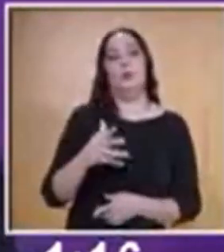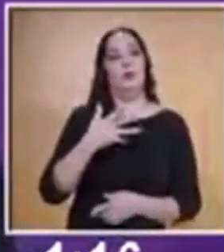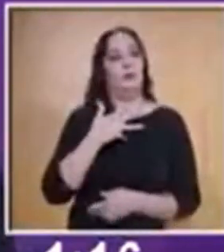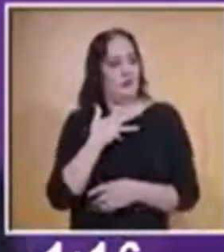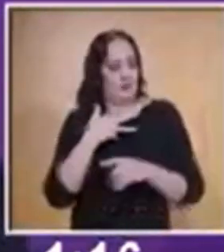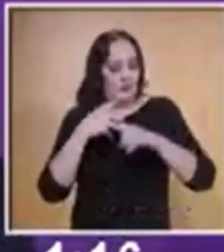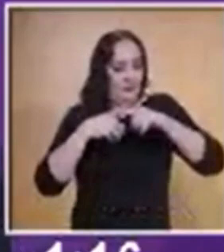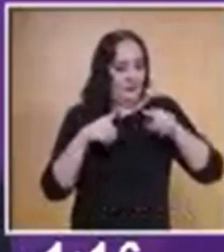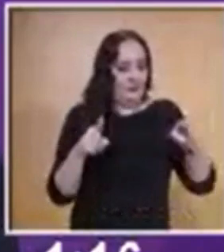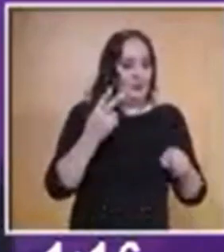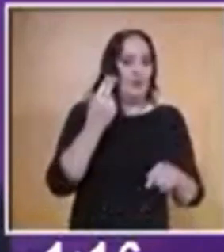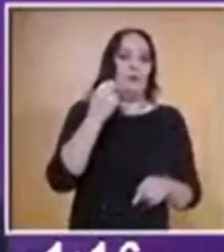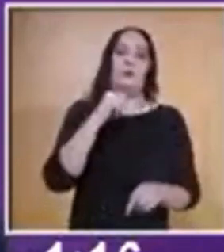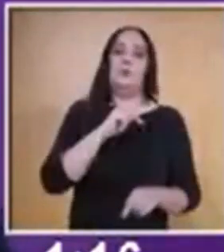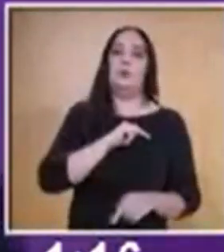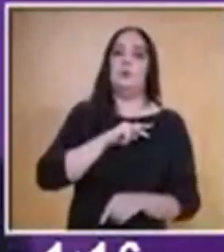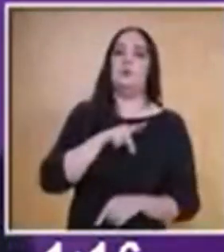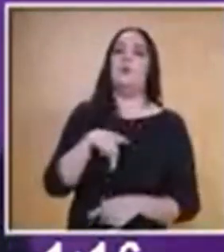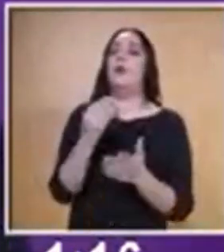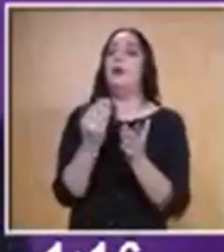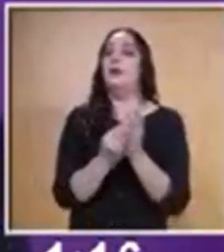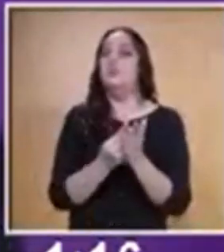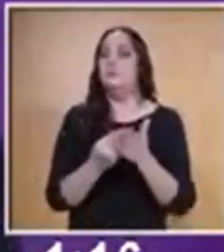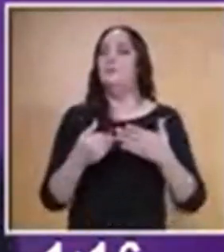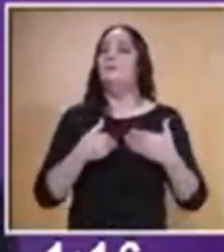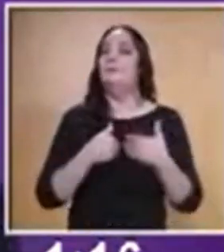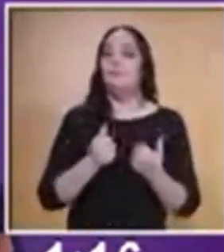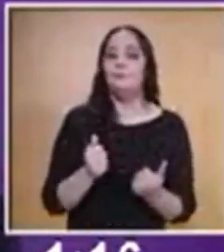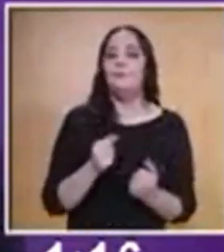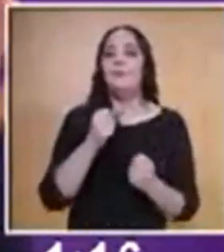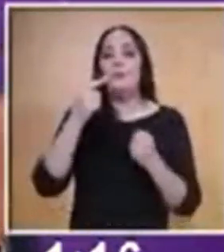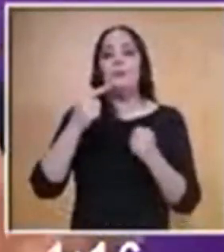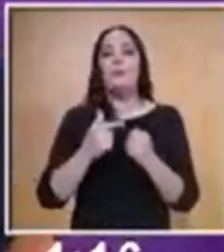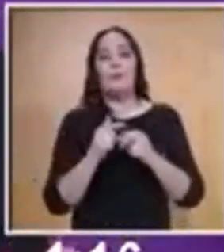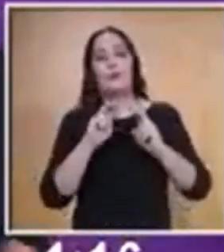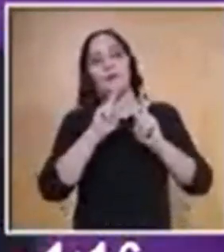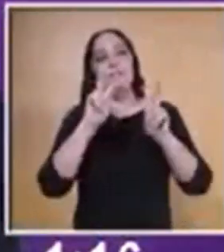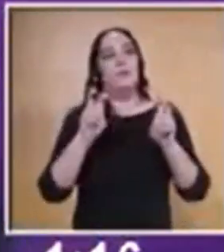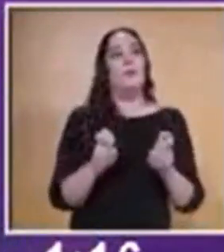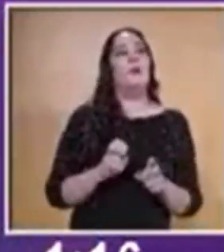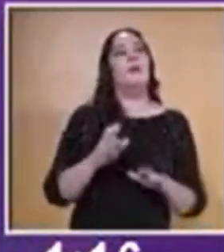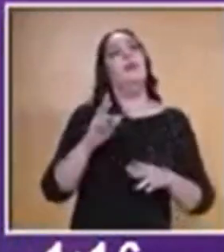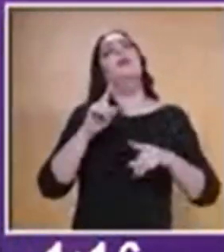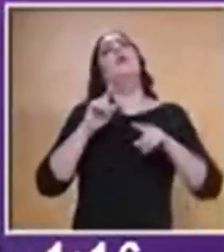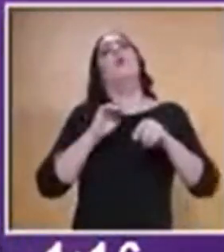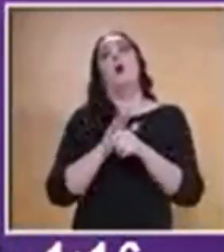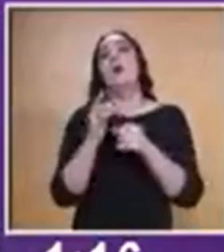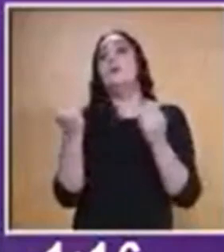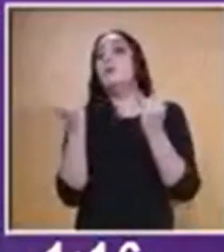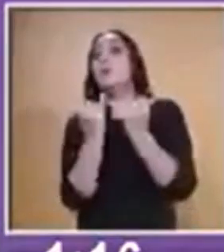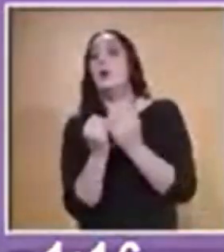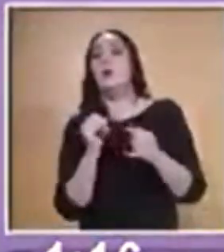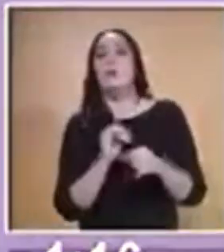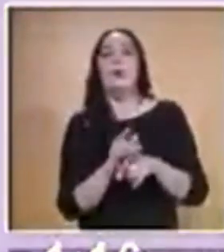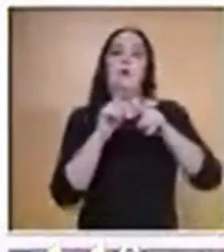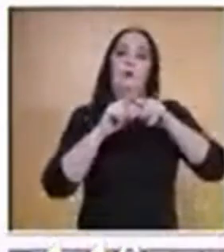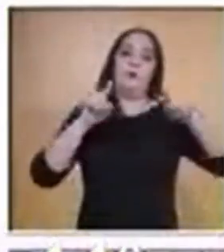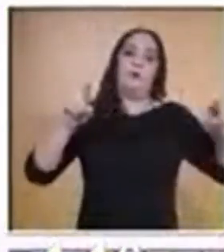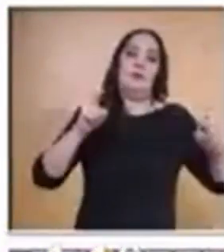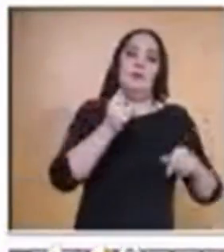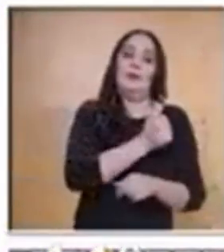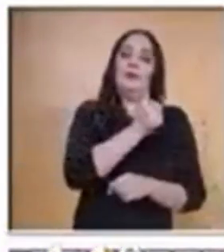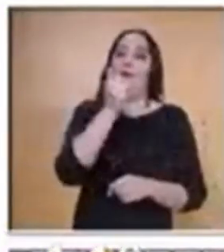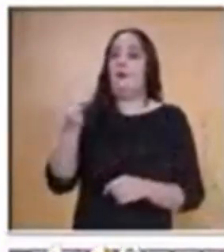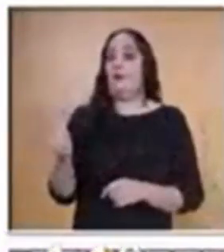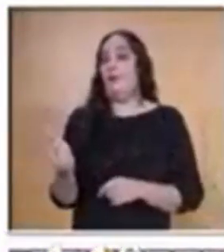el de nosotros. Entonces, en esta clase entenderemos algunas cuestiones de similitud y diferencia entre ambos